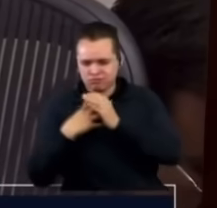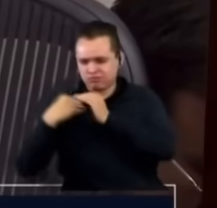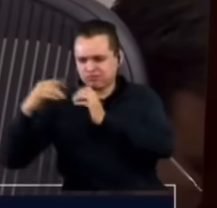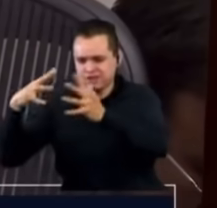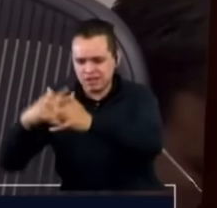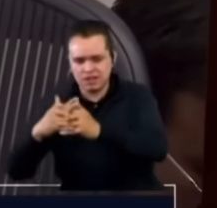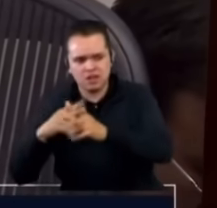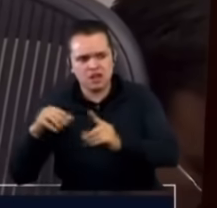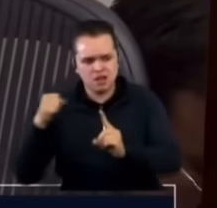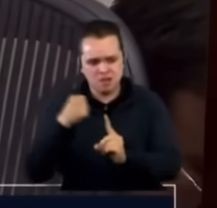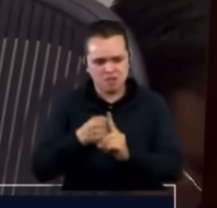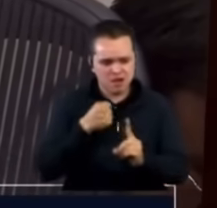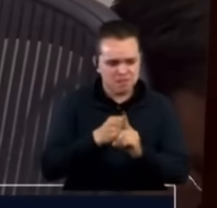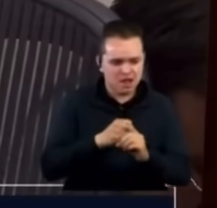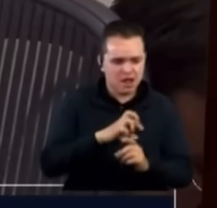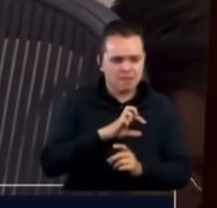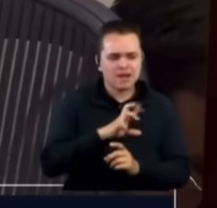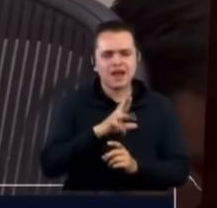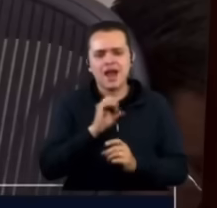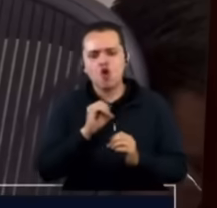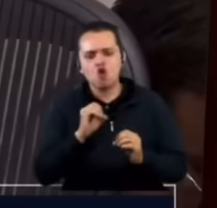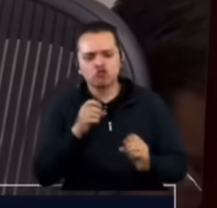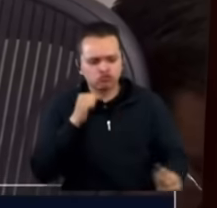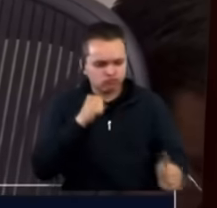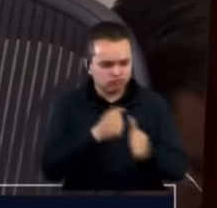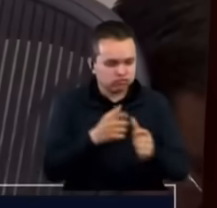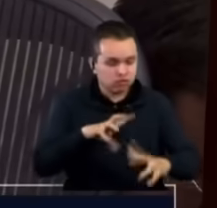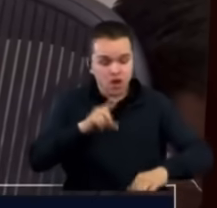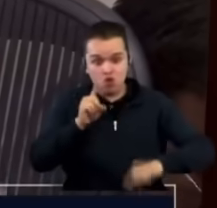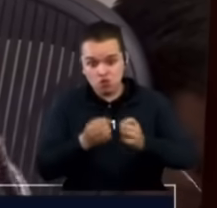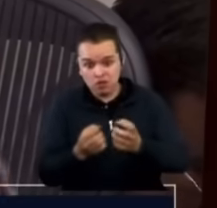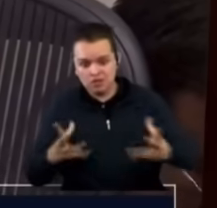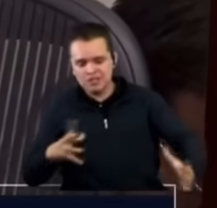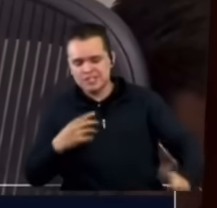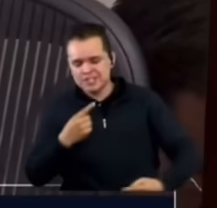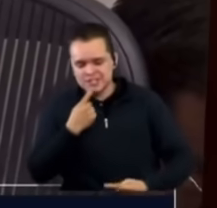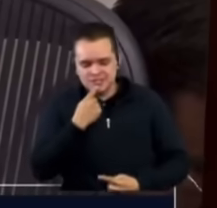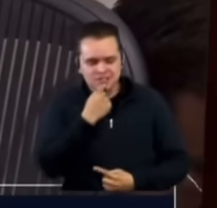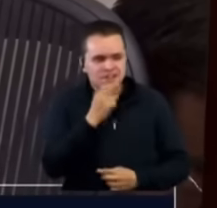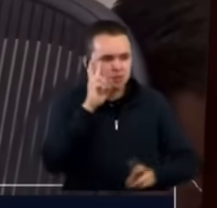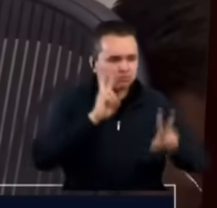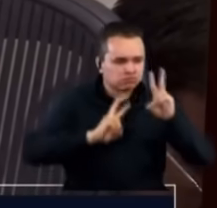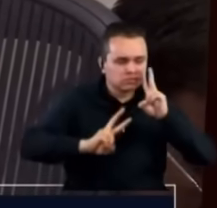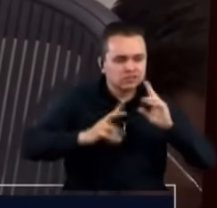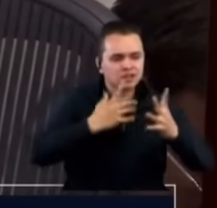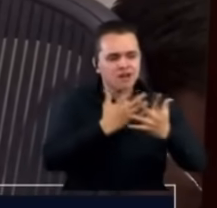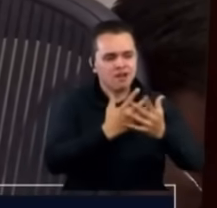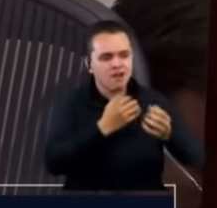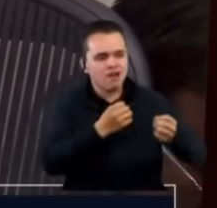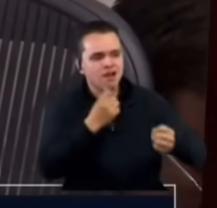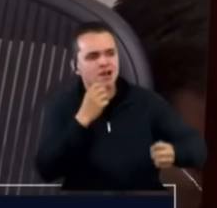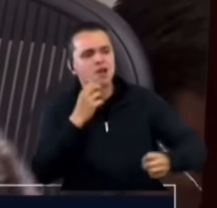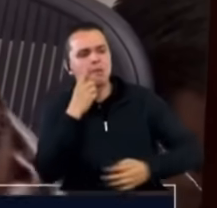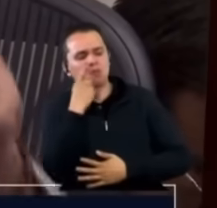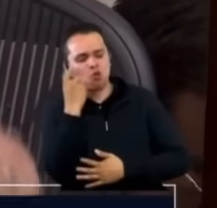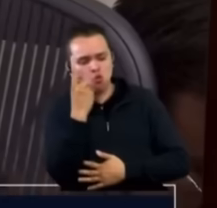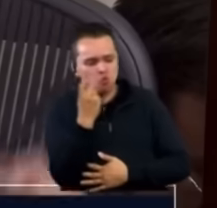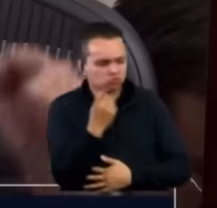les chocan mucho los paracos para algunas cosas, pero les encanta ir a visitar a las cárceles y